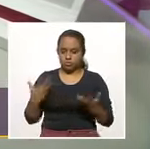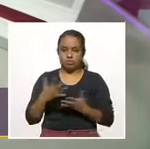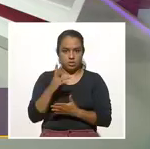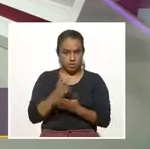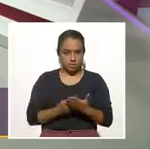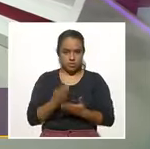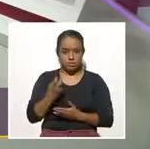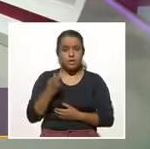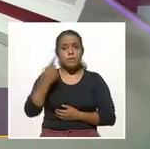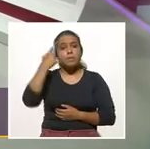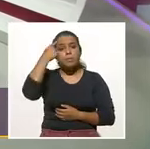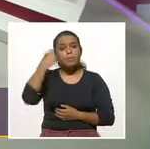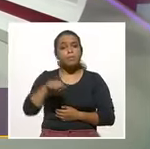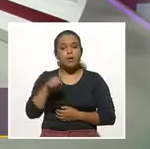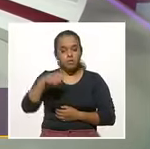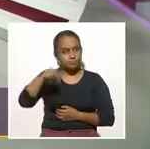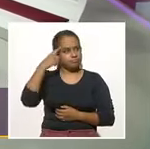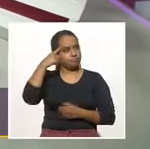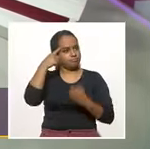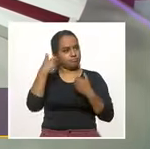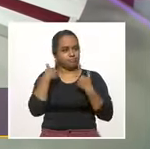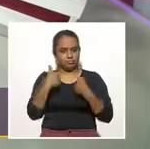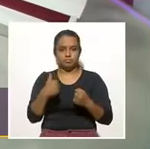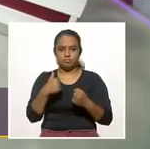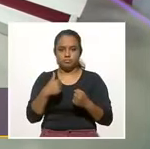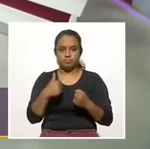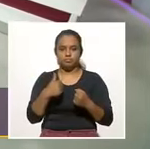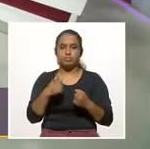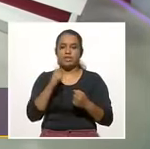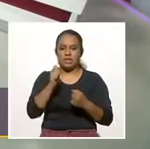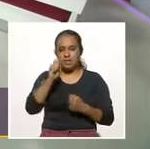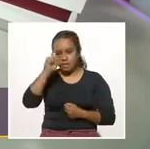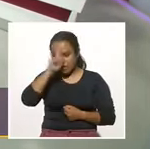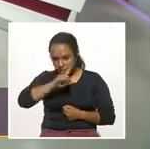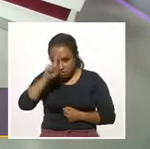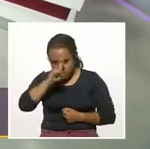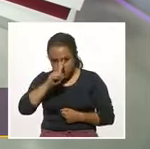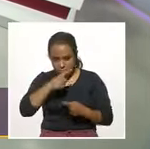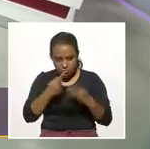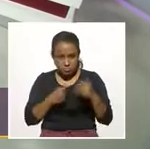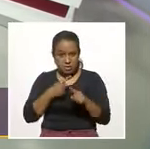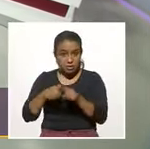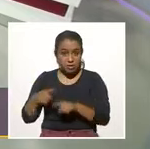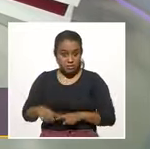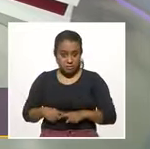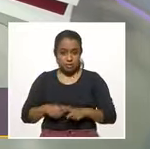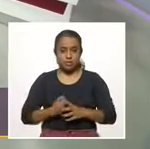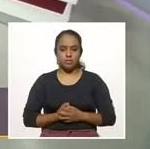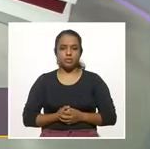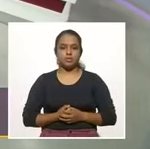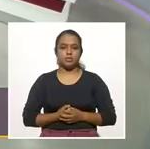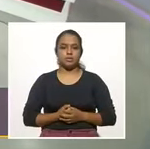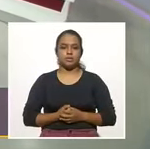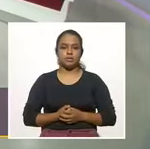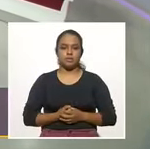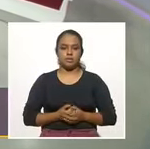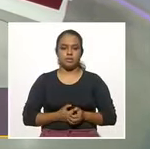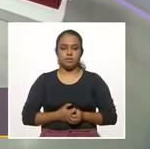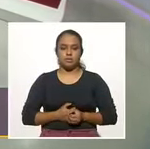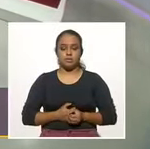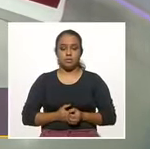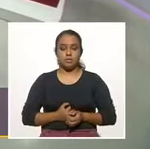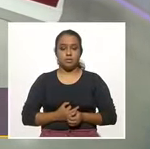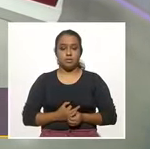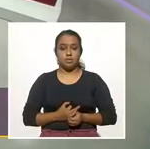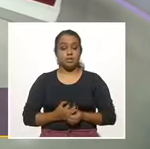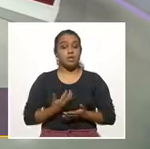programa, precisamente para que nos quede claro a todos lo que las recomendaciones y lo que hay que tener en mente. Y viene,